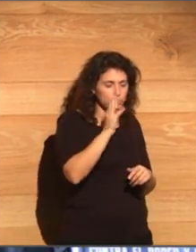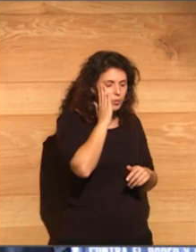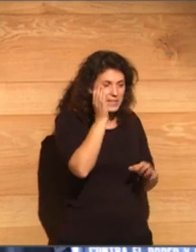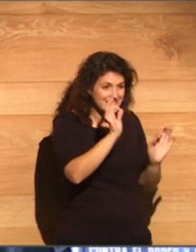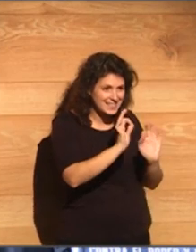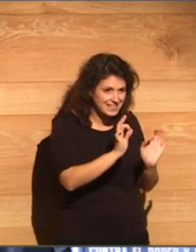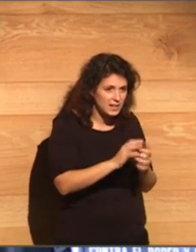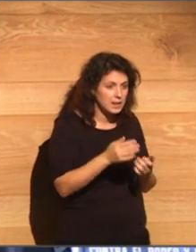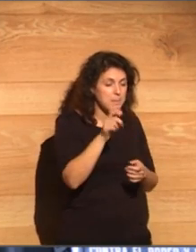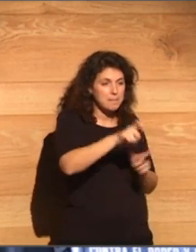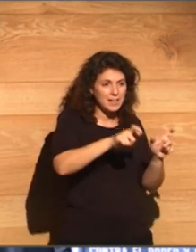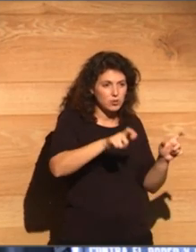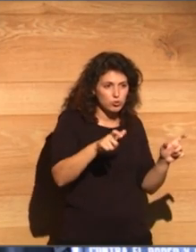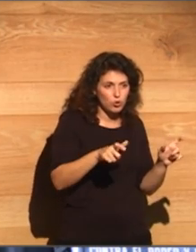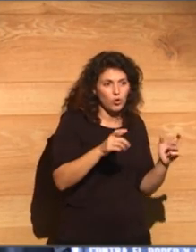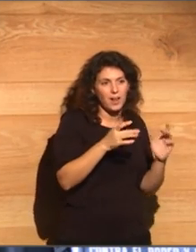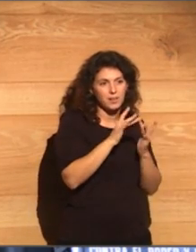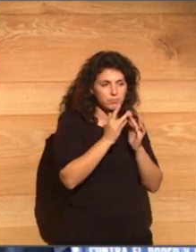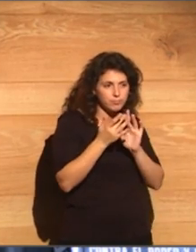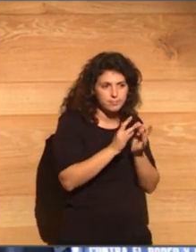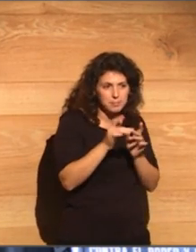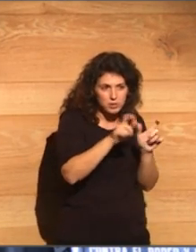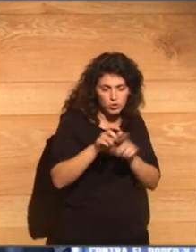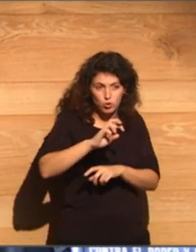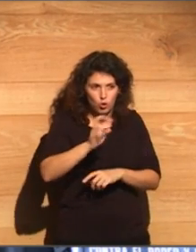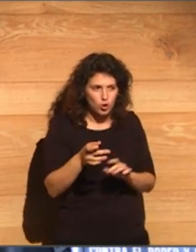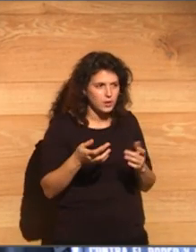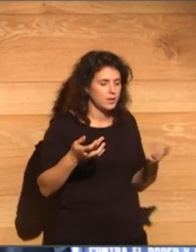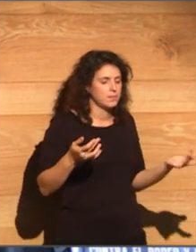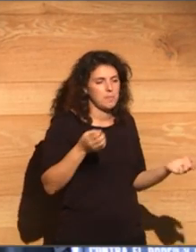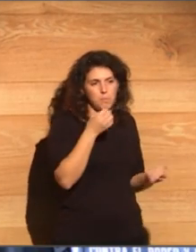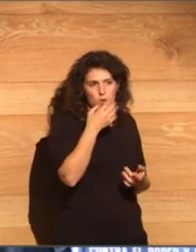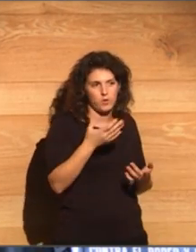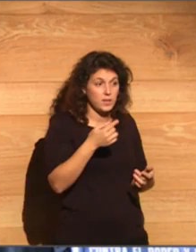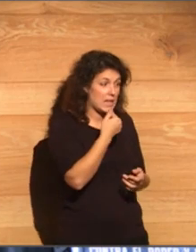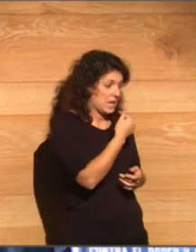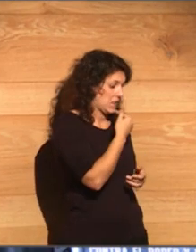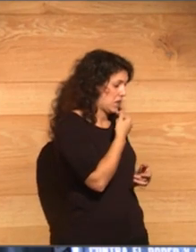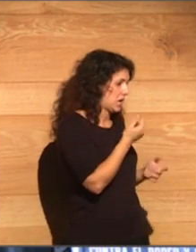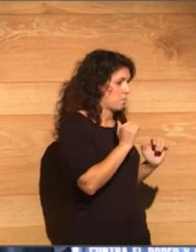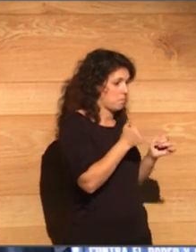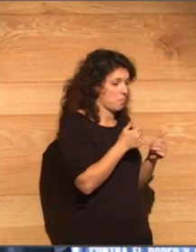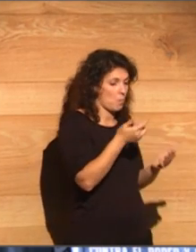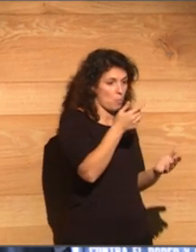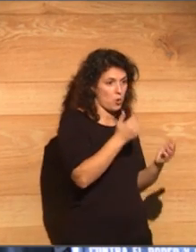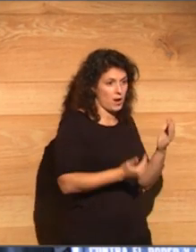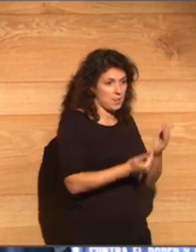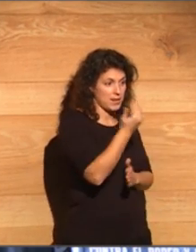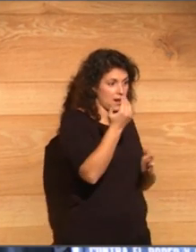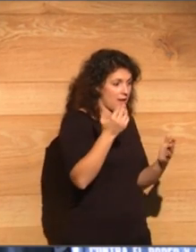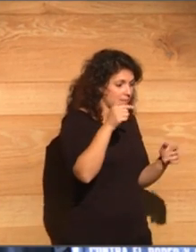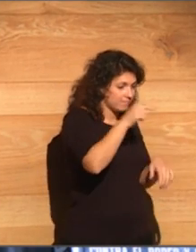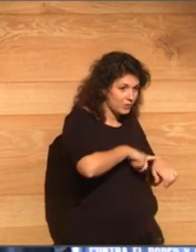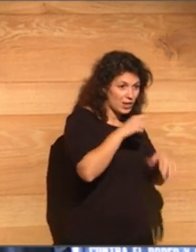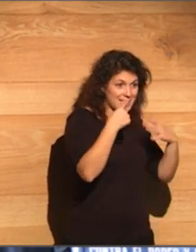ocio. Gente que se lía con gente, en fin. Sí, él decía que llegaba por las mañanas y decía, vale, estáis aquí todos a las